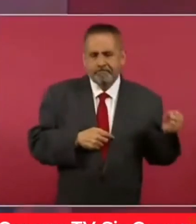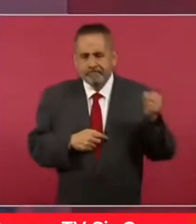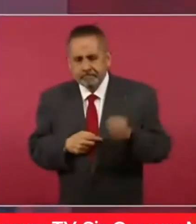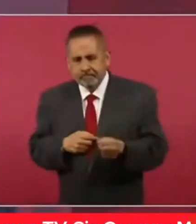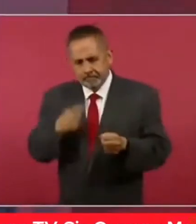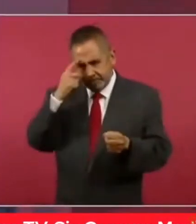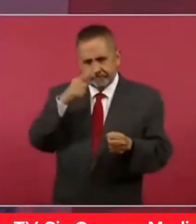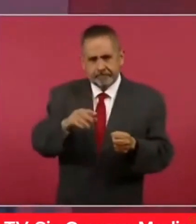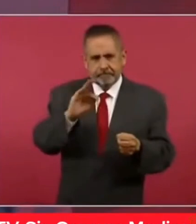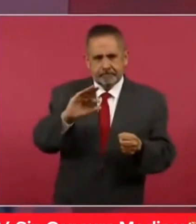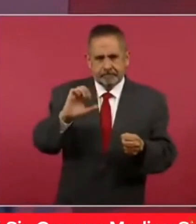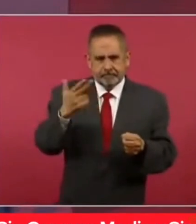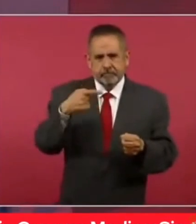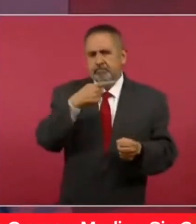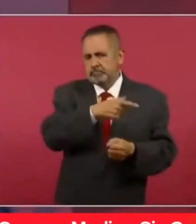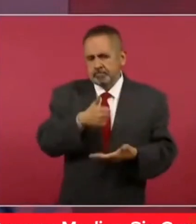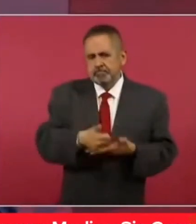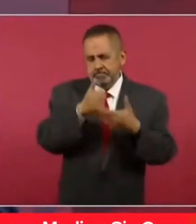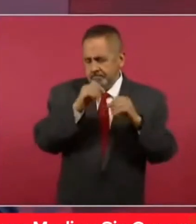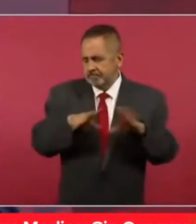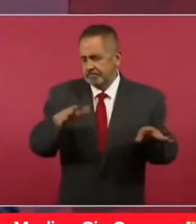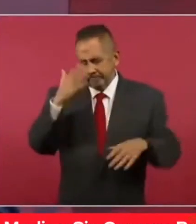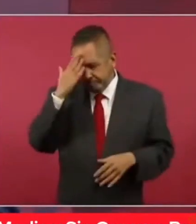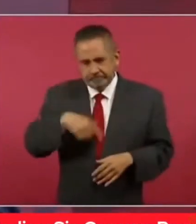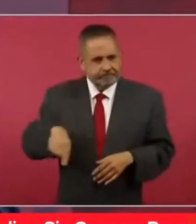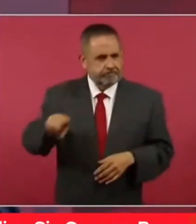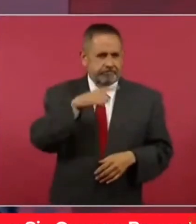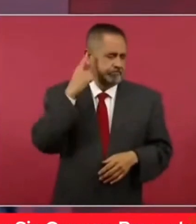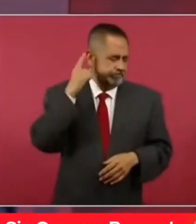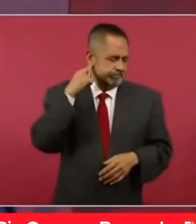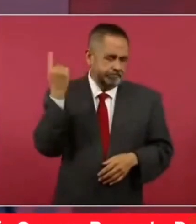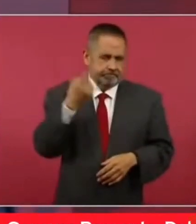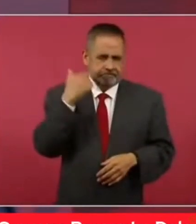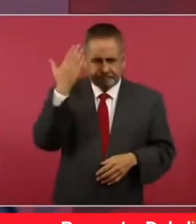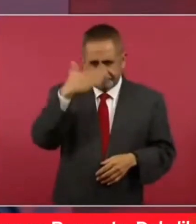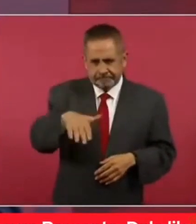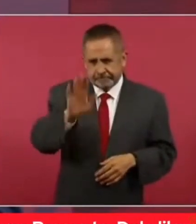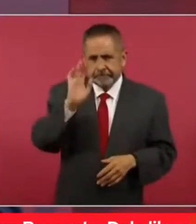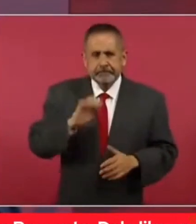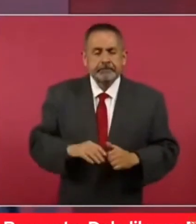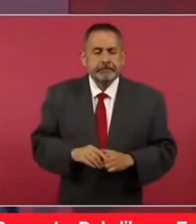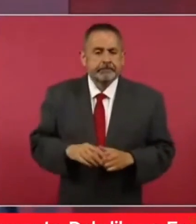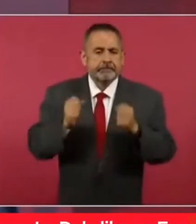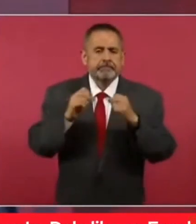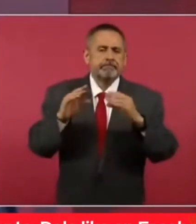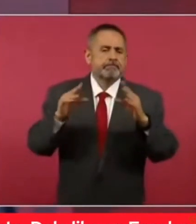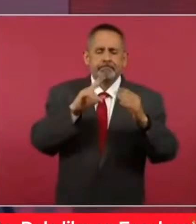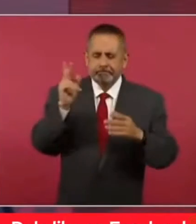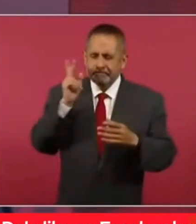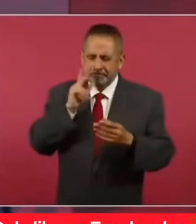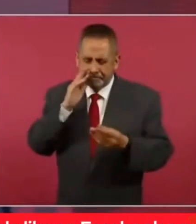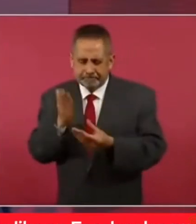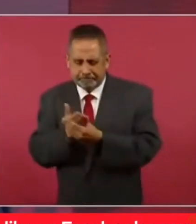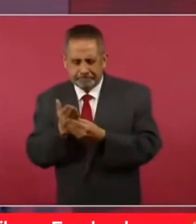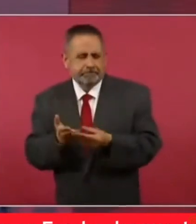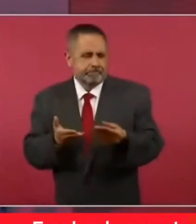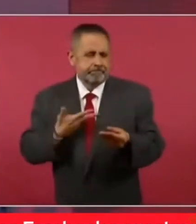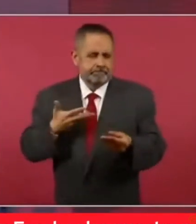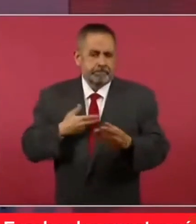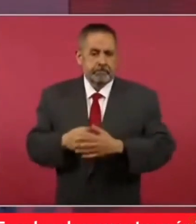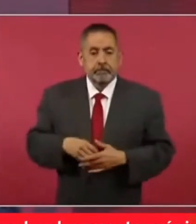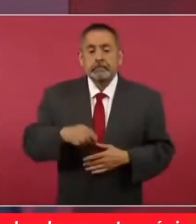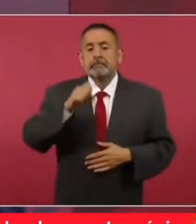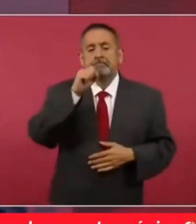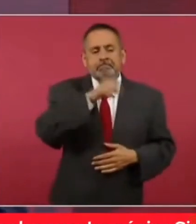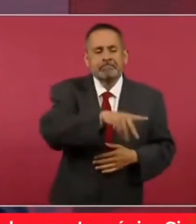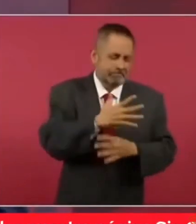Calderón. Es de dominio público. Bueno, hay muchísimas pruebas. Ella